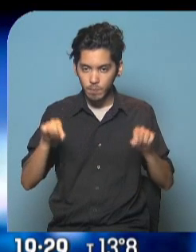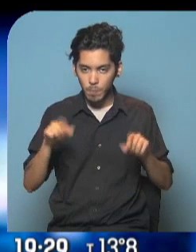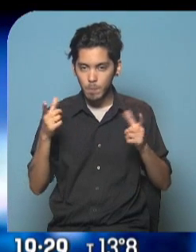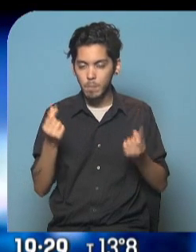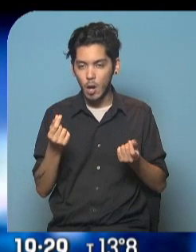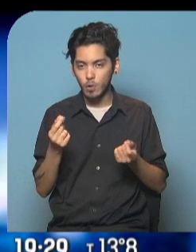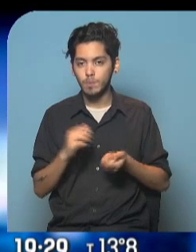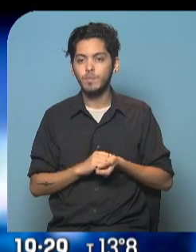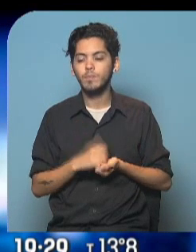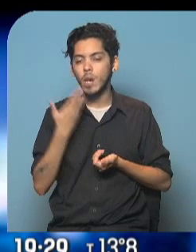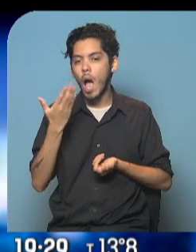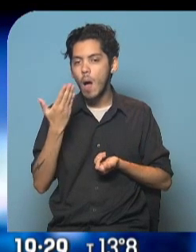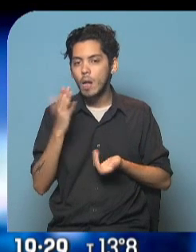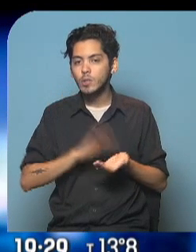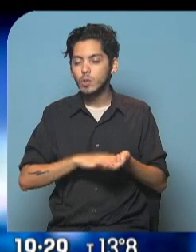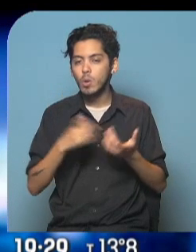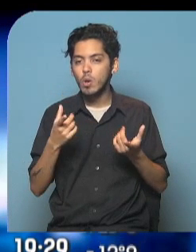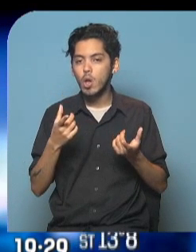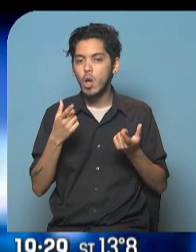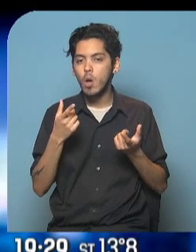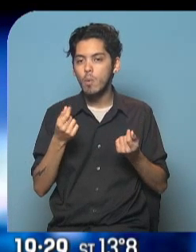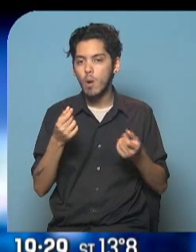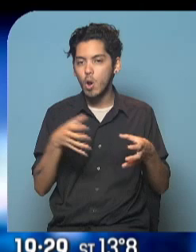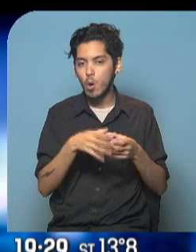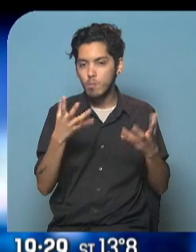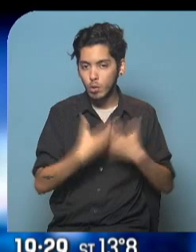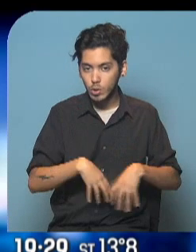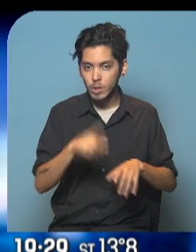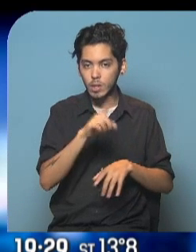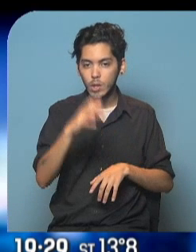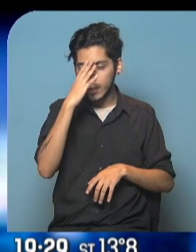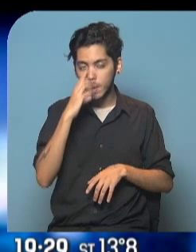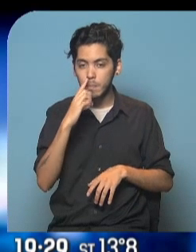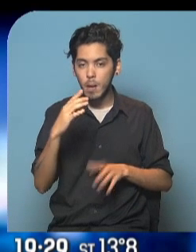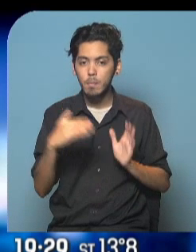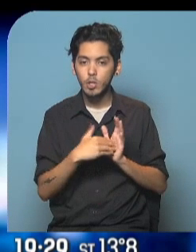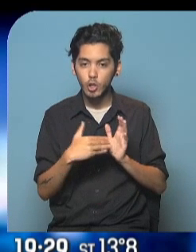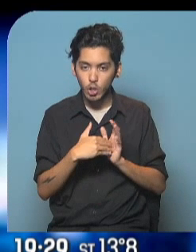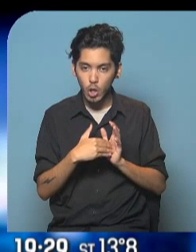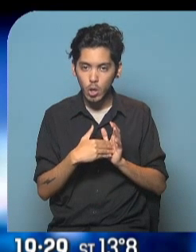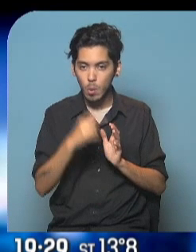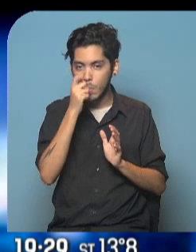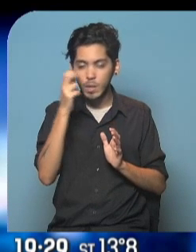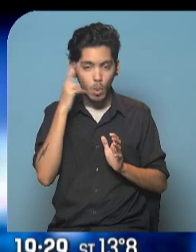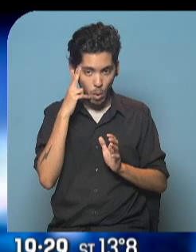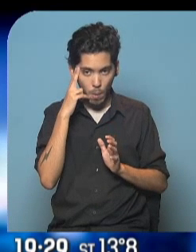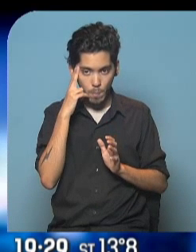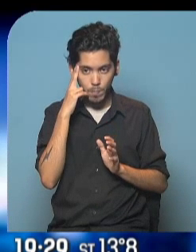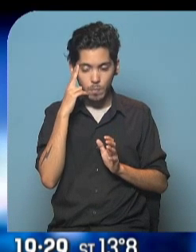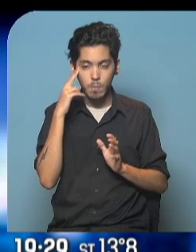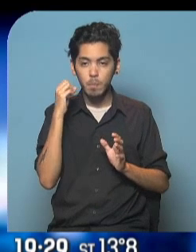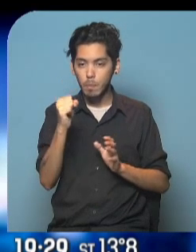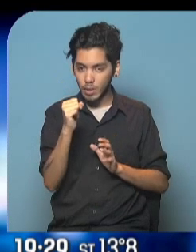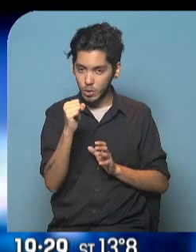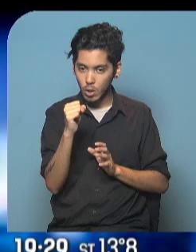claro habla de un costo del proyecto opositor de 115 mil millones con 29 de pesos